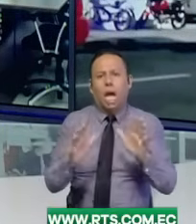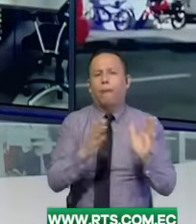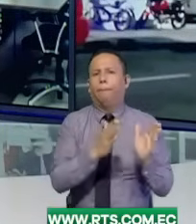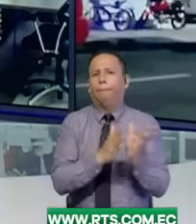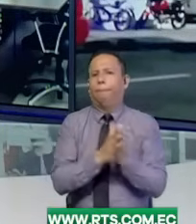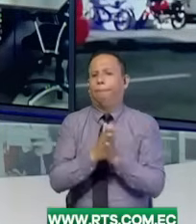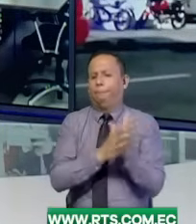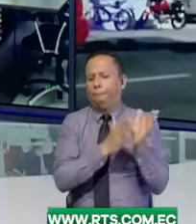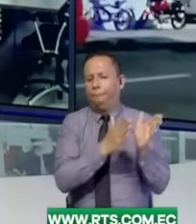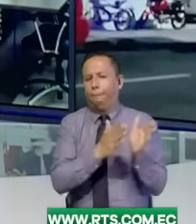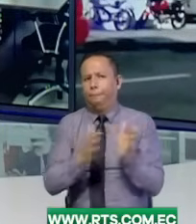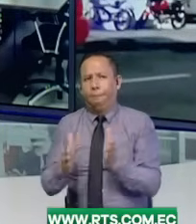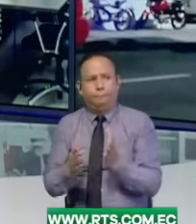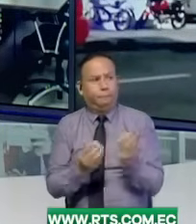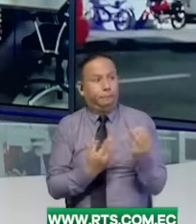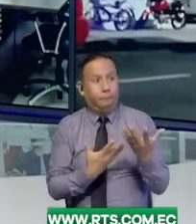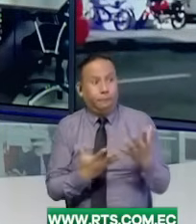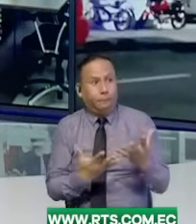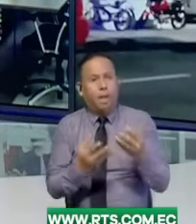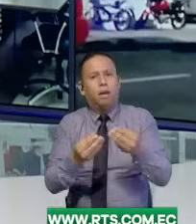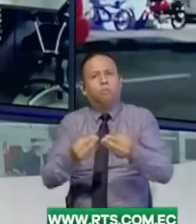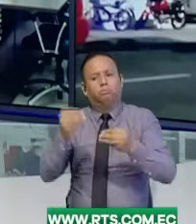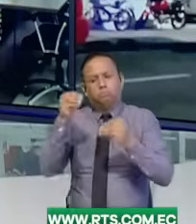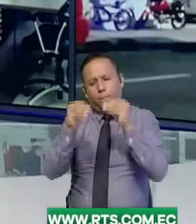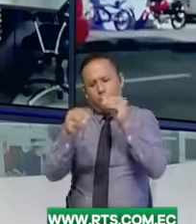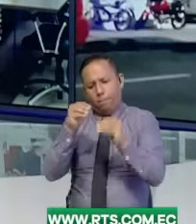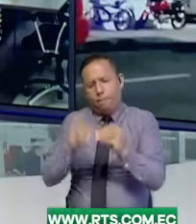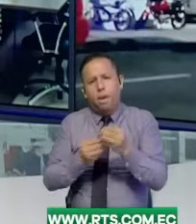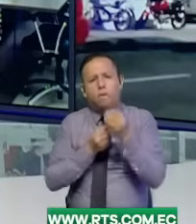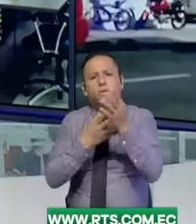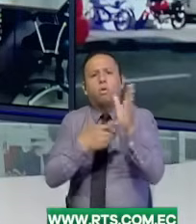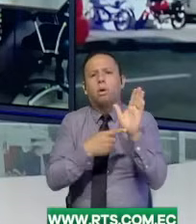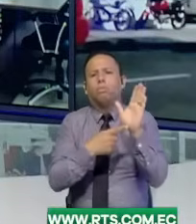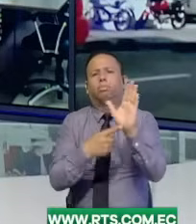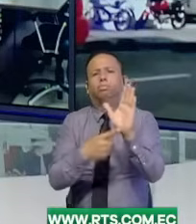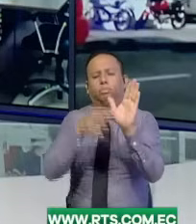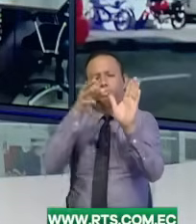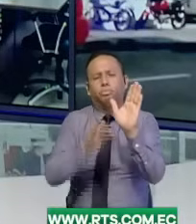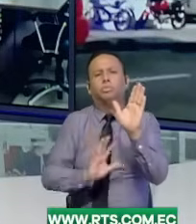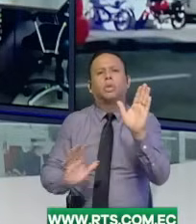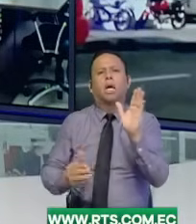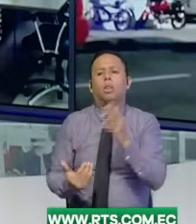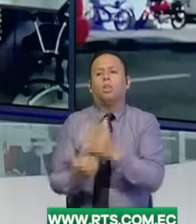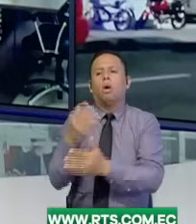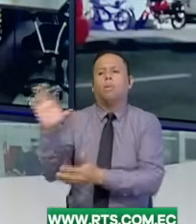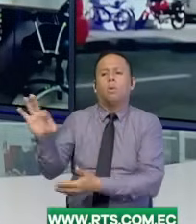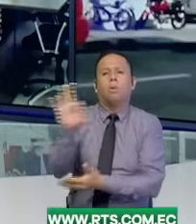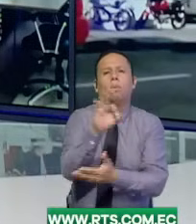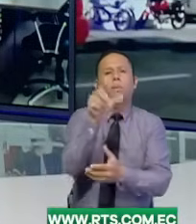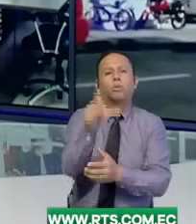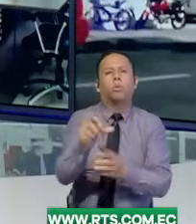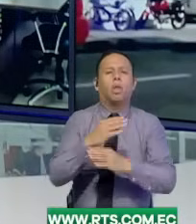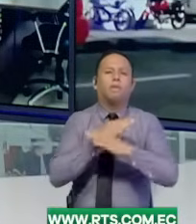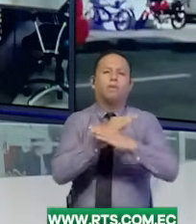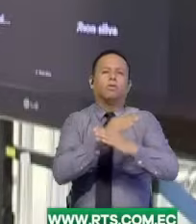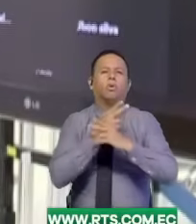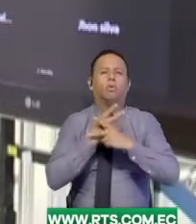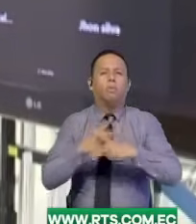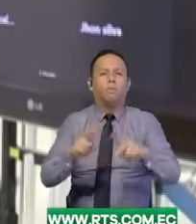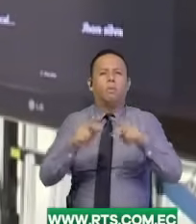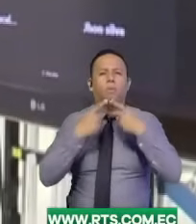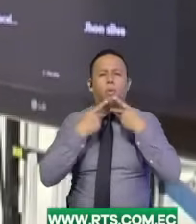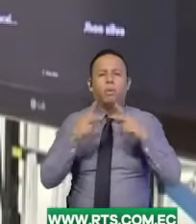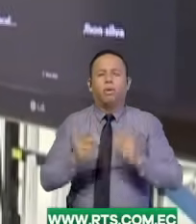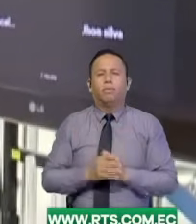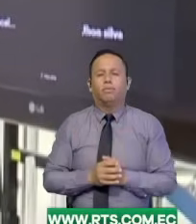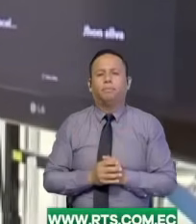para presentar el informe resolutorio que permita la designación del nuevo defensor público. Una